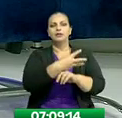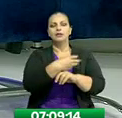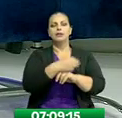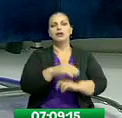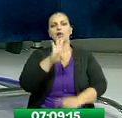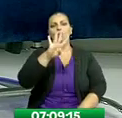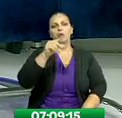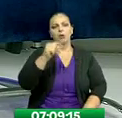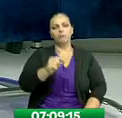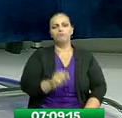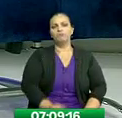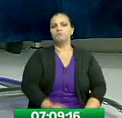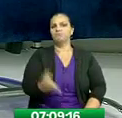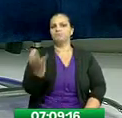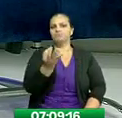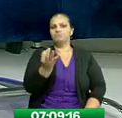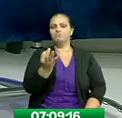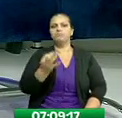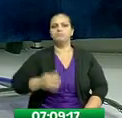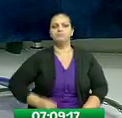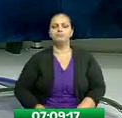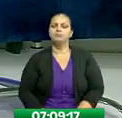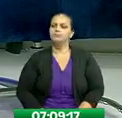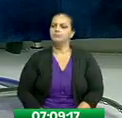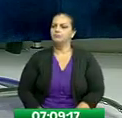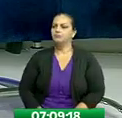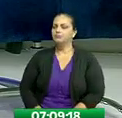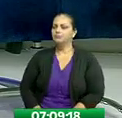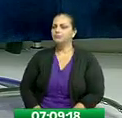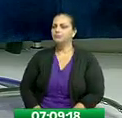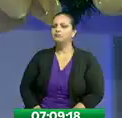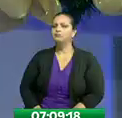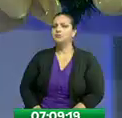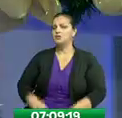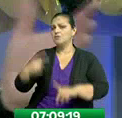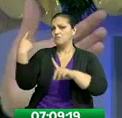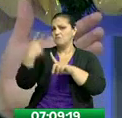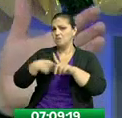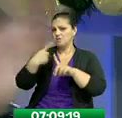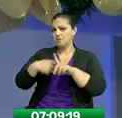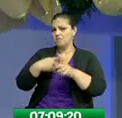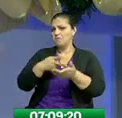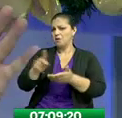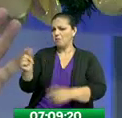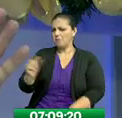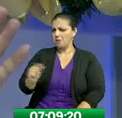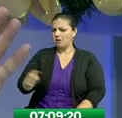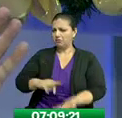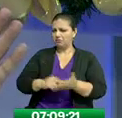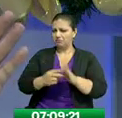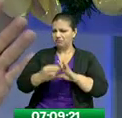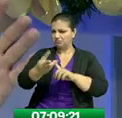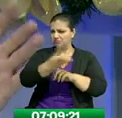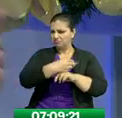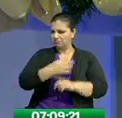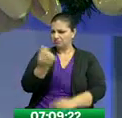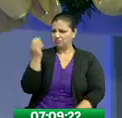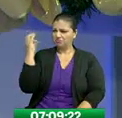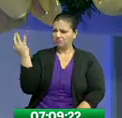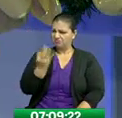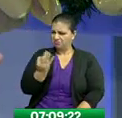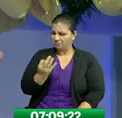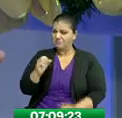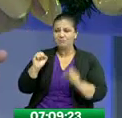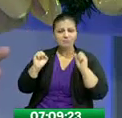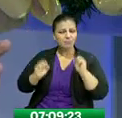Internet va a redundar también en mejorar la conectividad? Bueno, la conectividad es... Hemos hecho dos grandes esfuerzos y el presidente, juntamente con